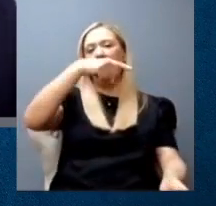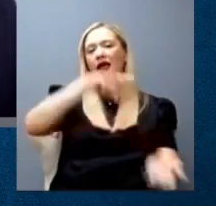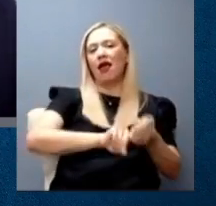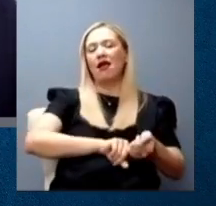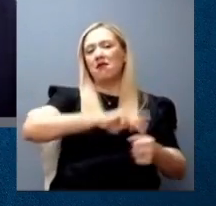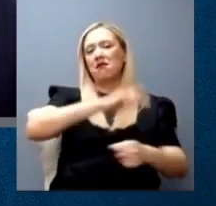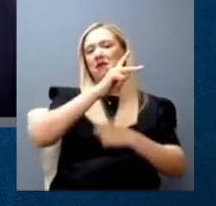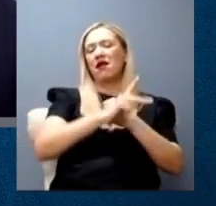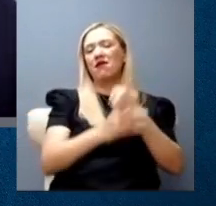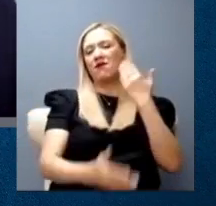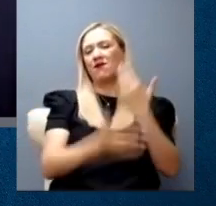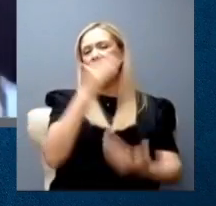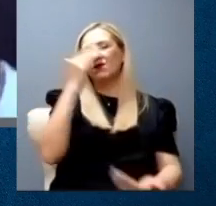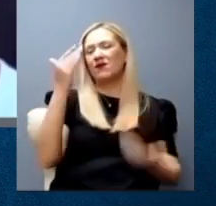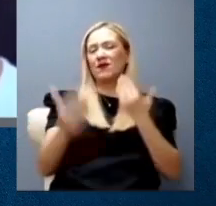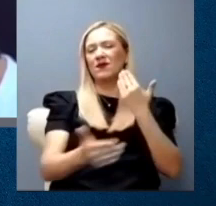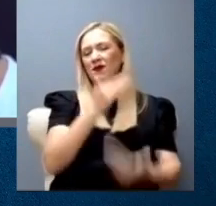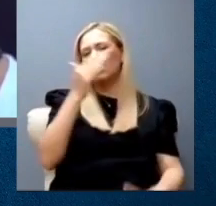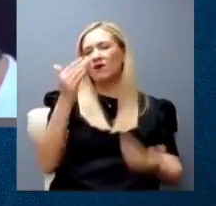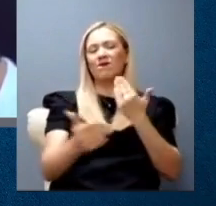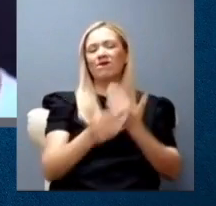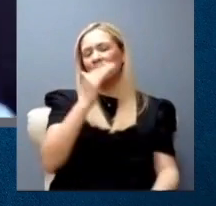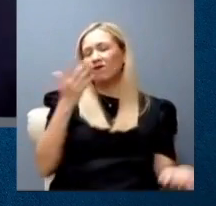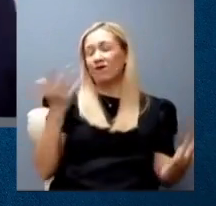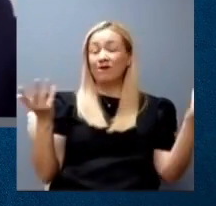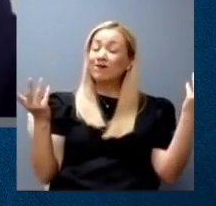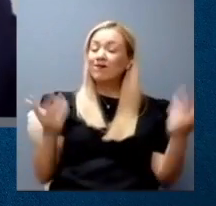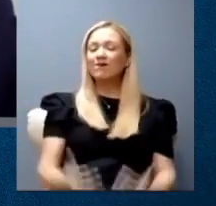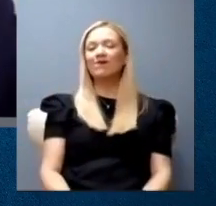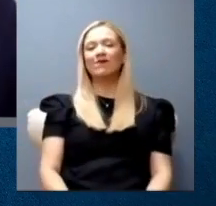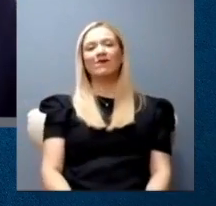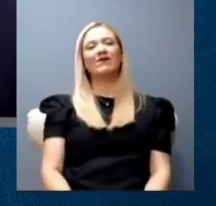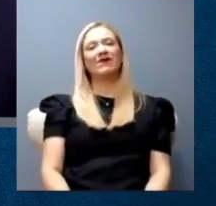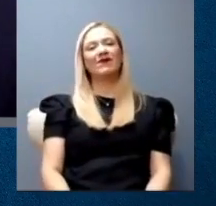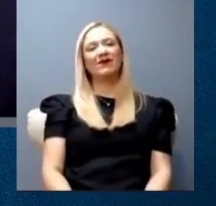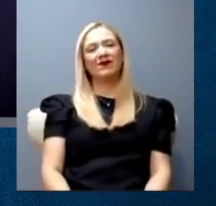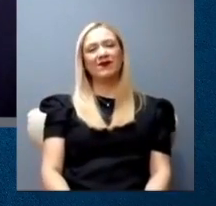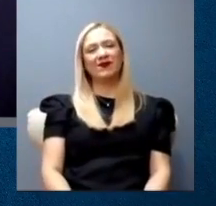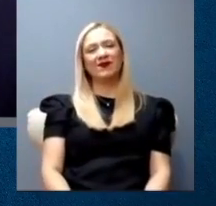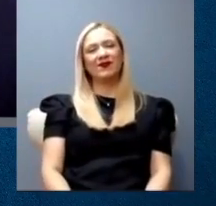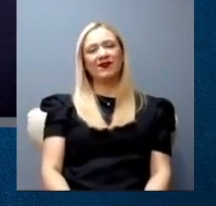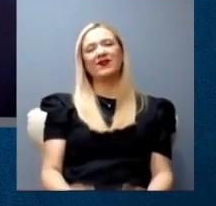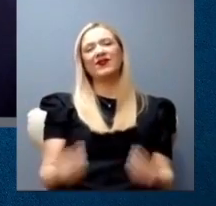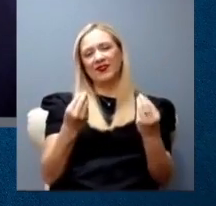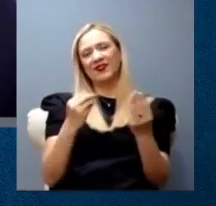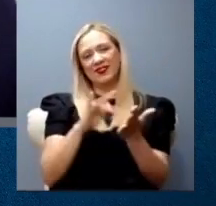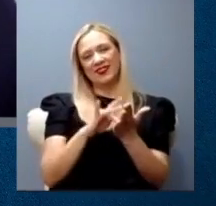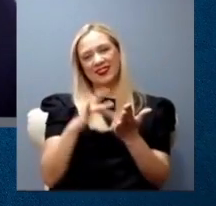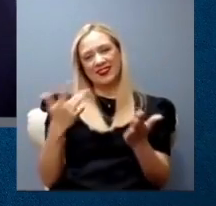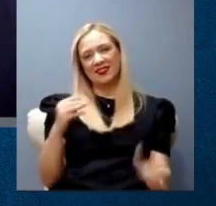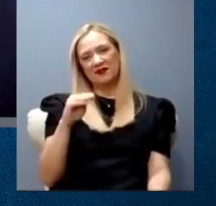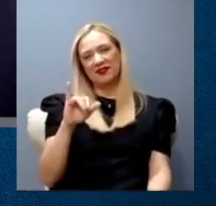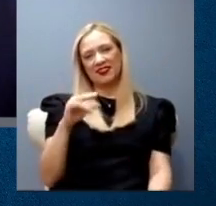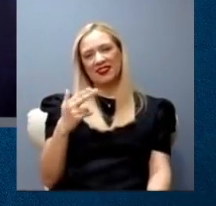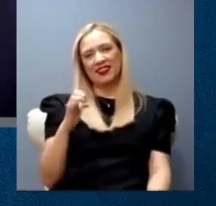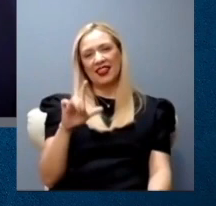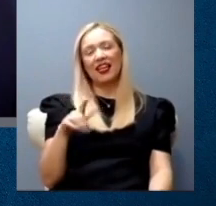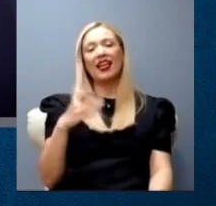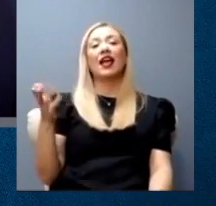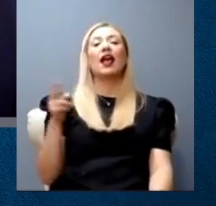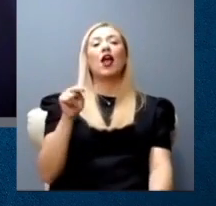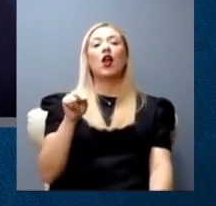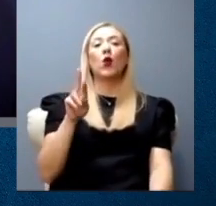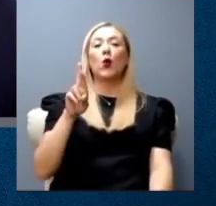internos demuestren que no se puede hacer, ¿no? Muchas gracias, Michelle. Nuria, ya nos adelantaba